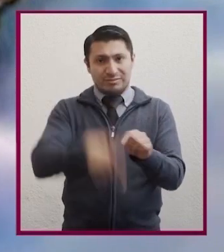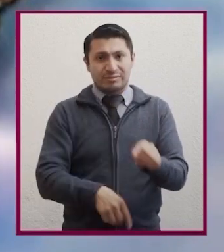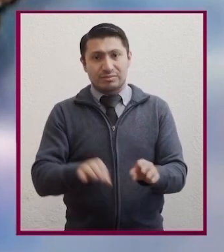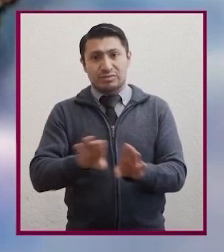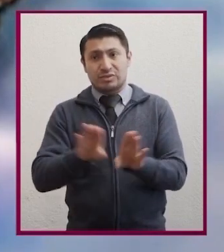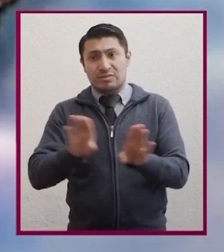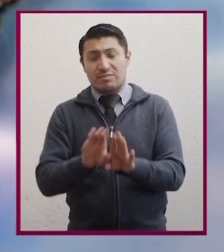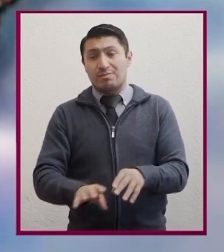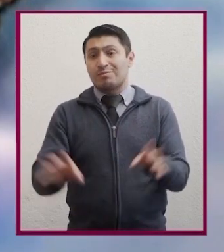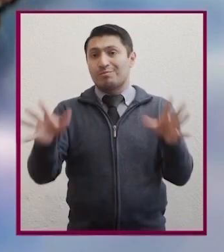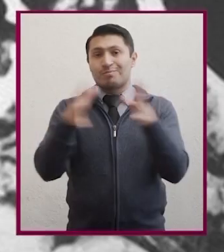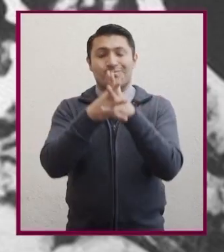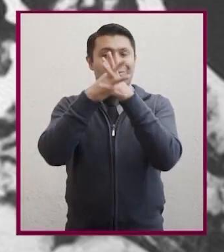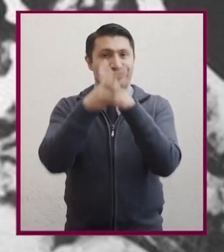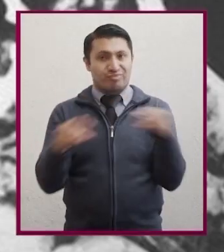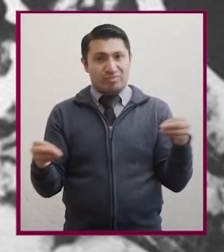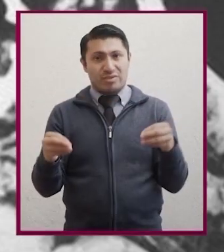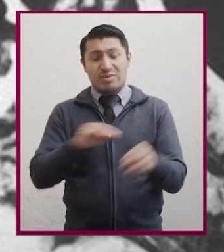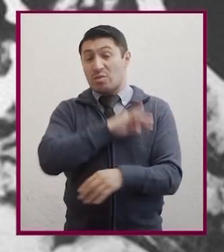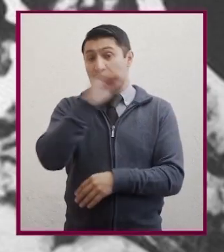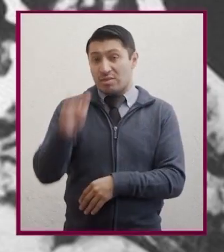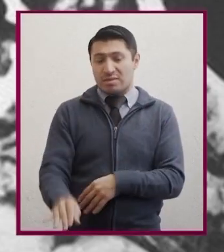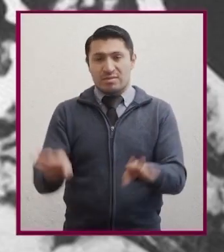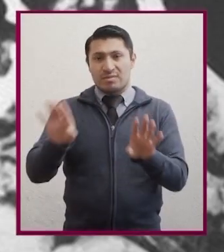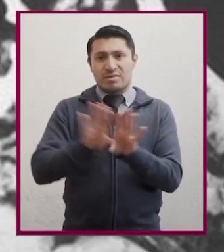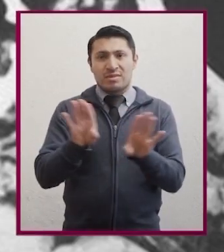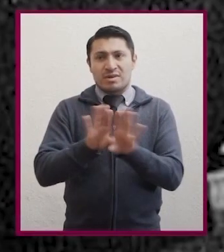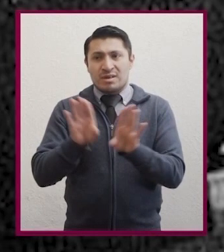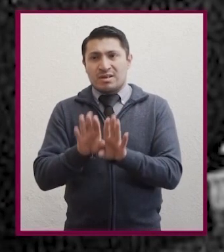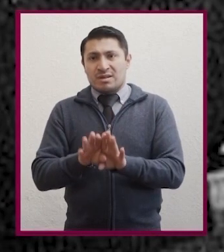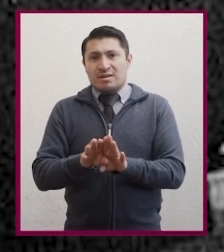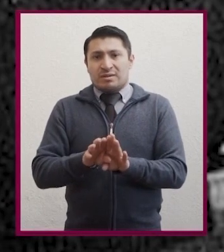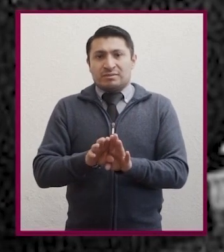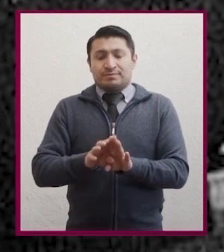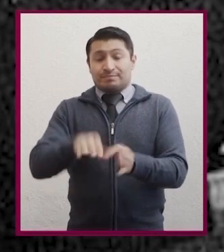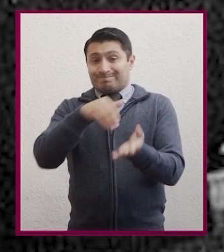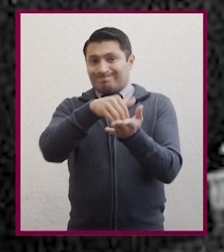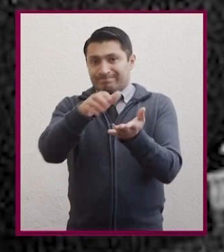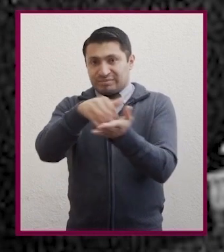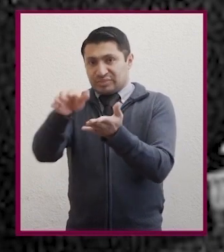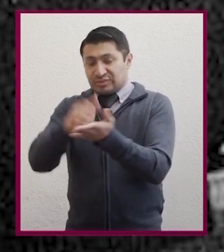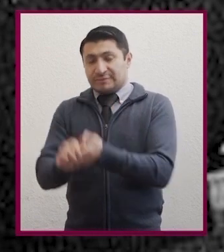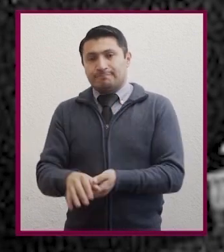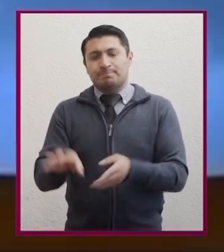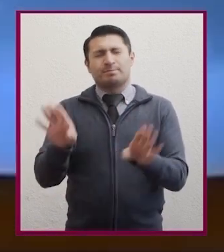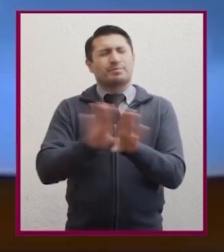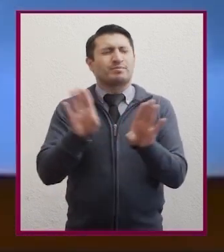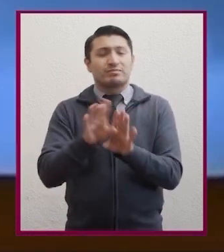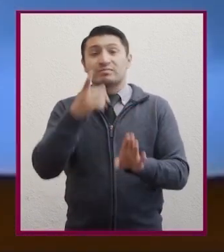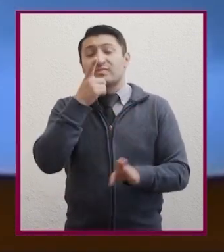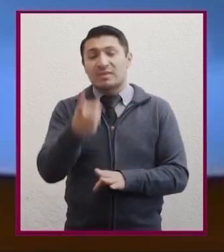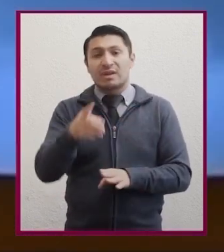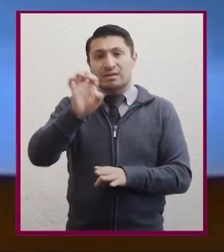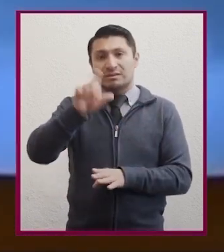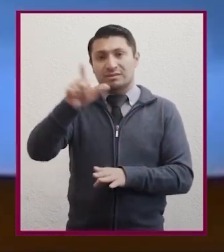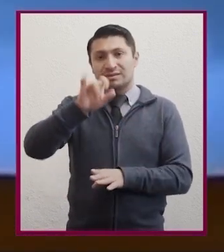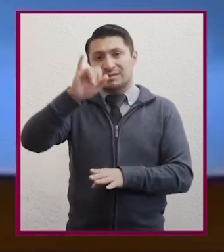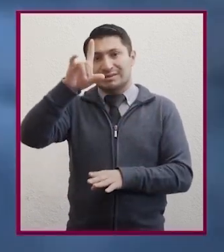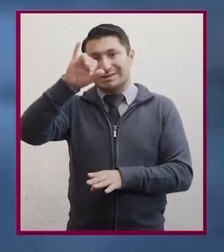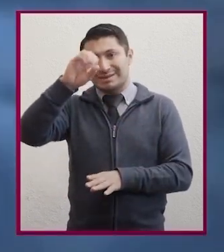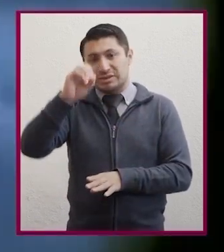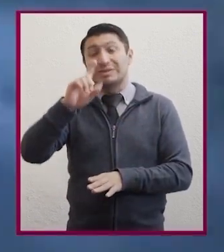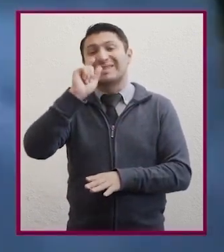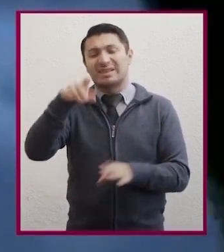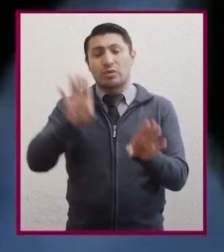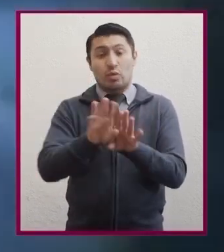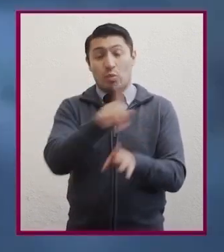prácticamente desaparecieran por muerte, conversiones forzosas y el exilio. En términos generales, el exilio, es decir,